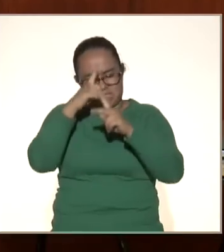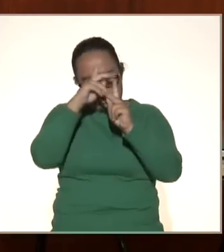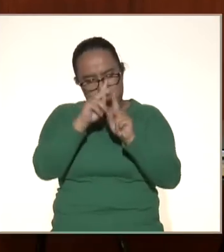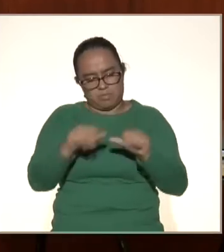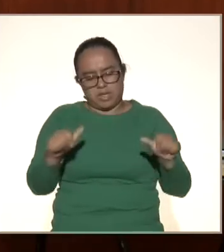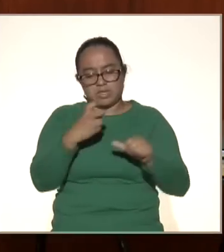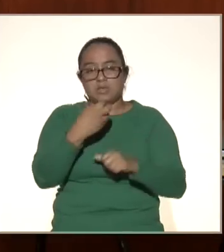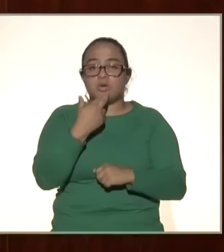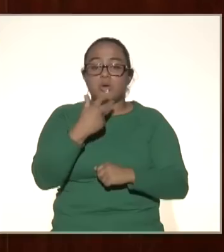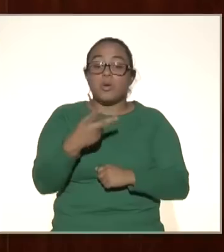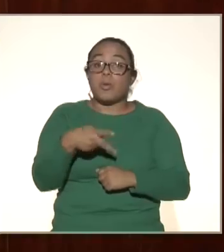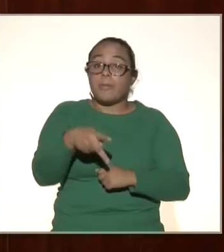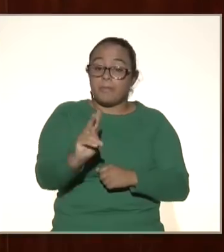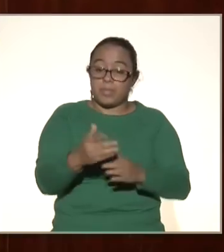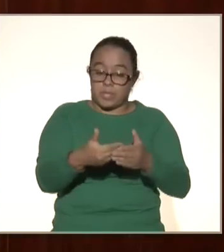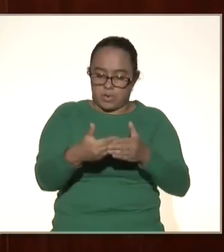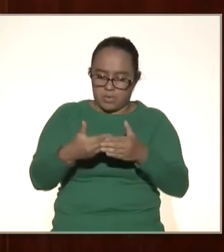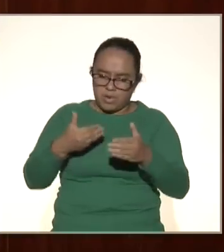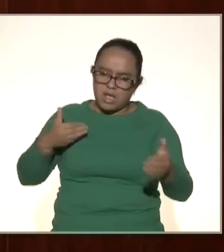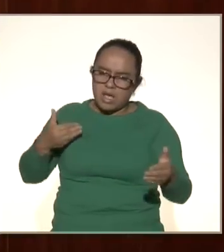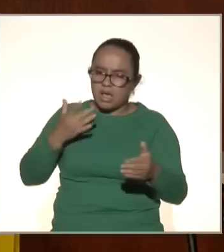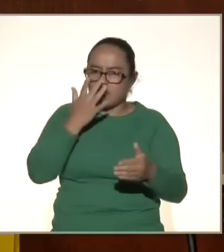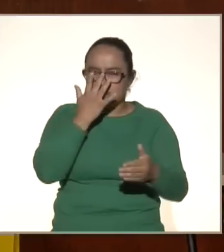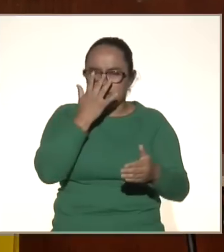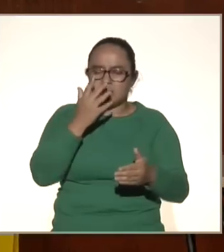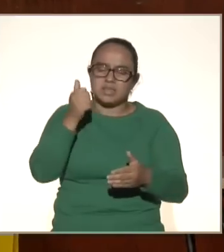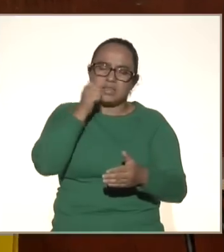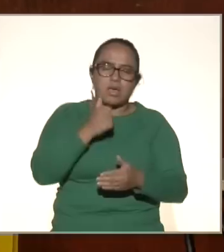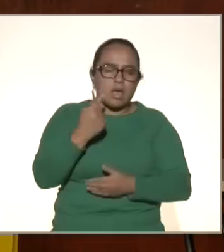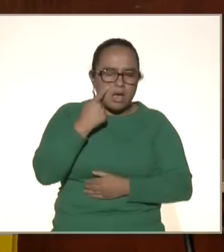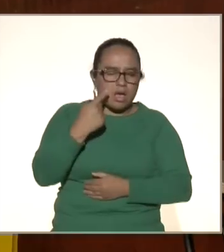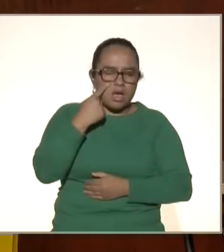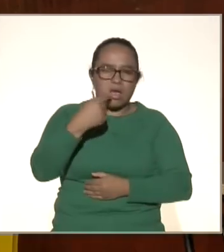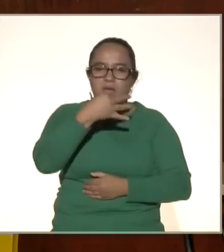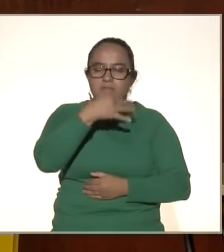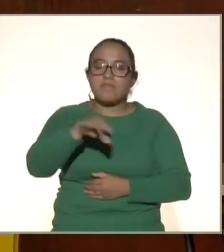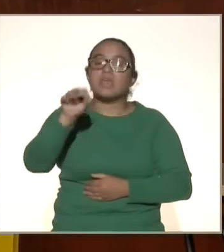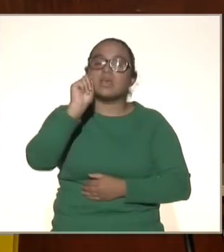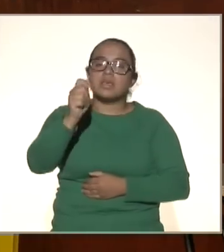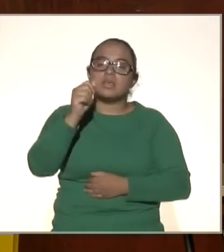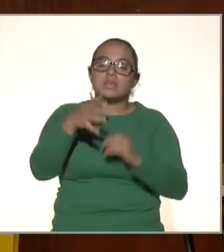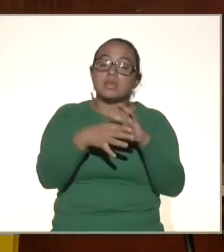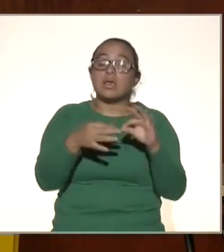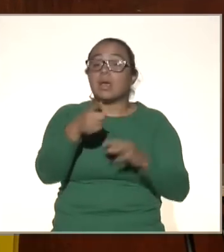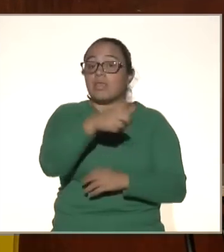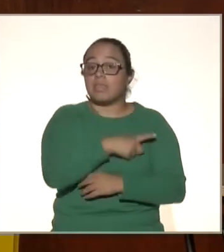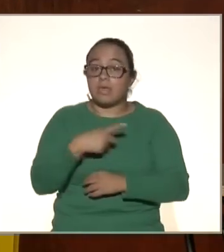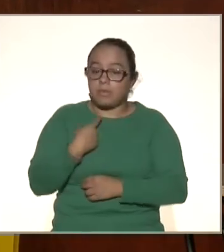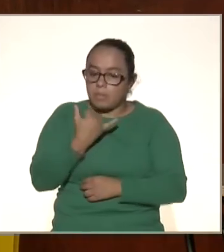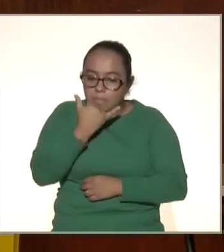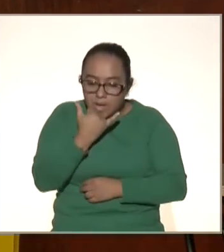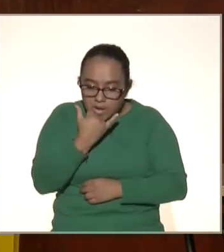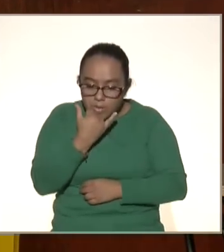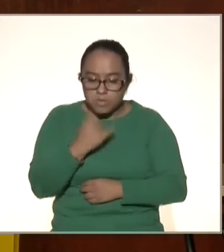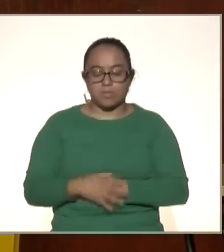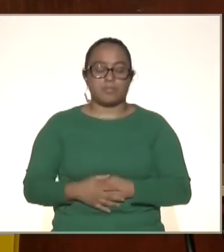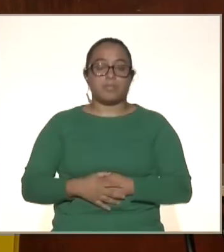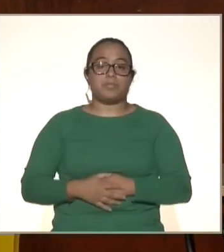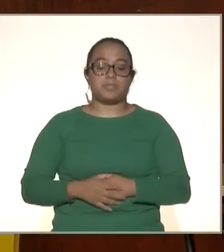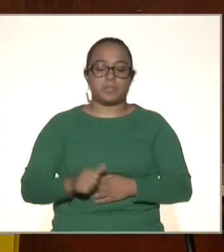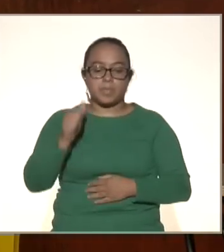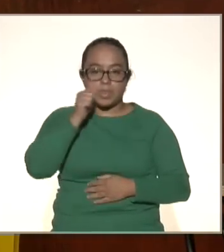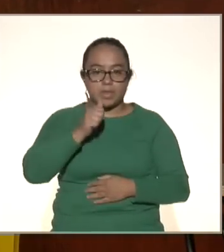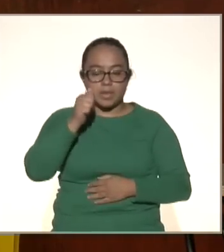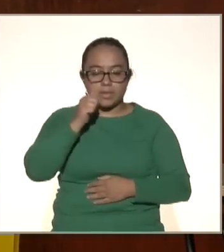llegar a este paso, escuchamos mucho en estas fiestas hablar del perdón, que es una época en la que, los